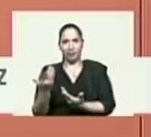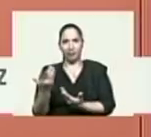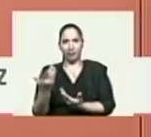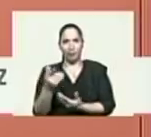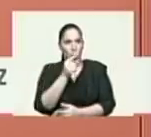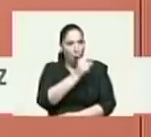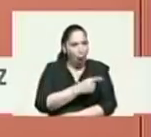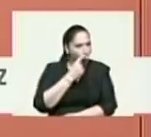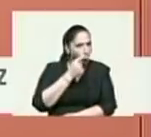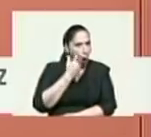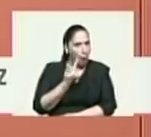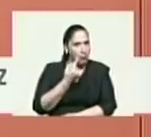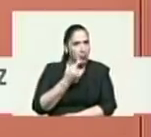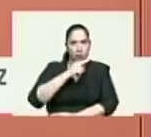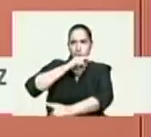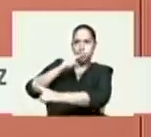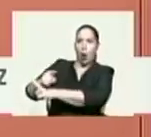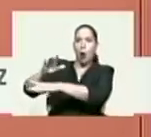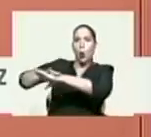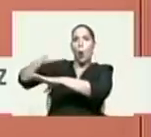señala de manera directa.